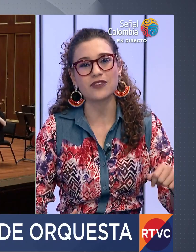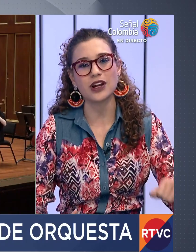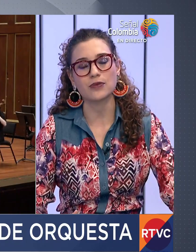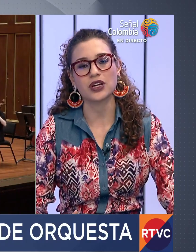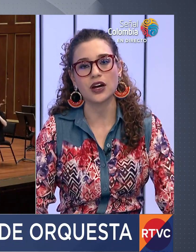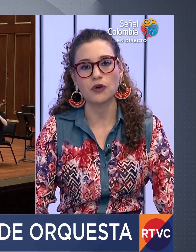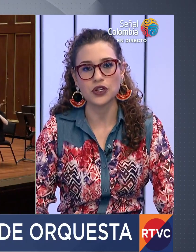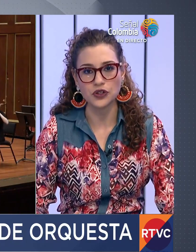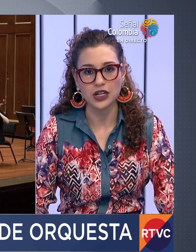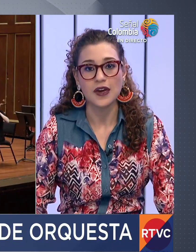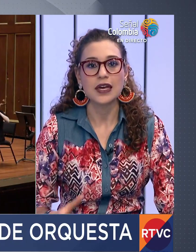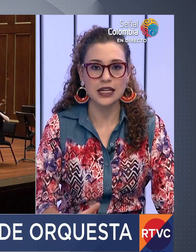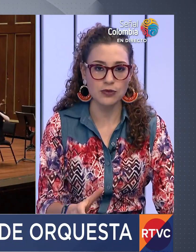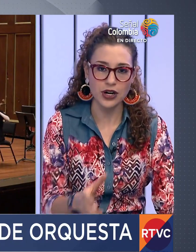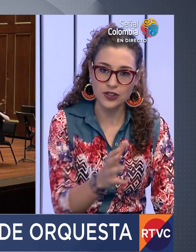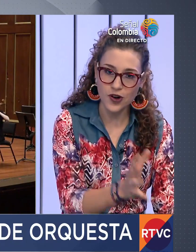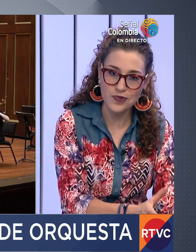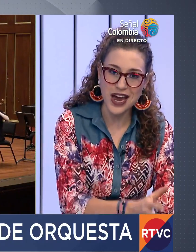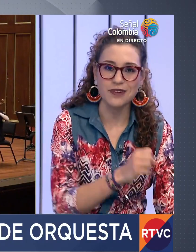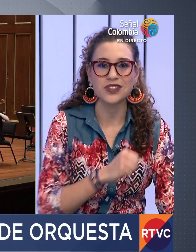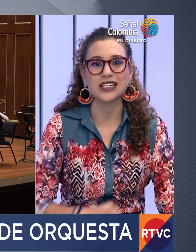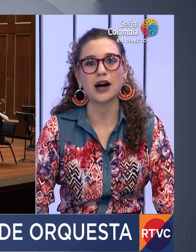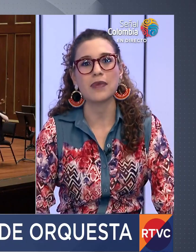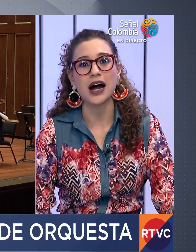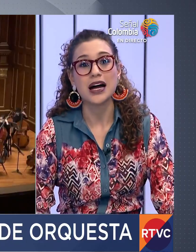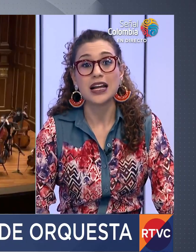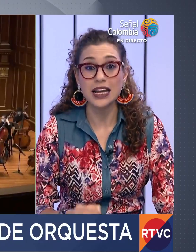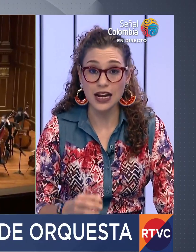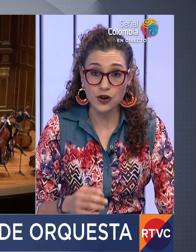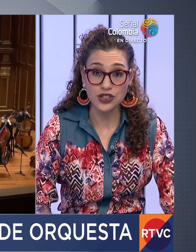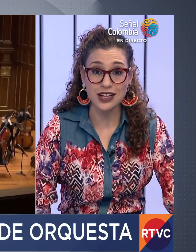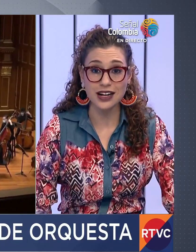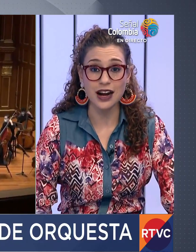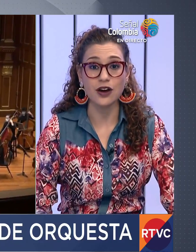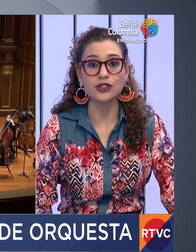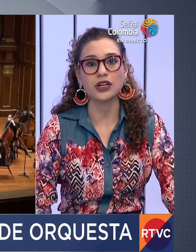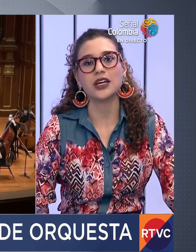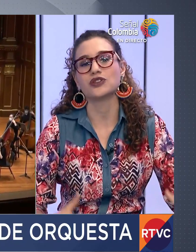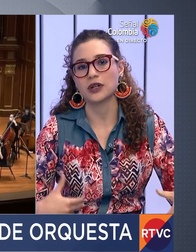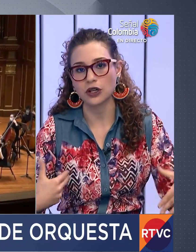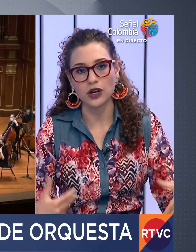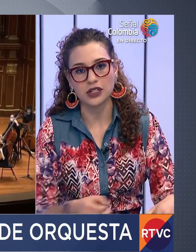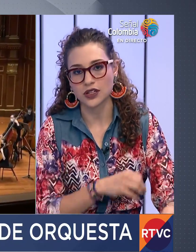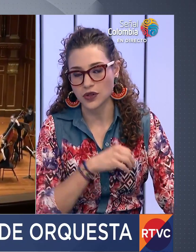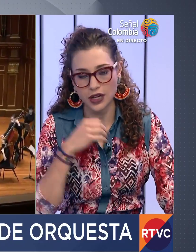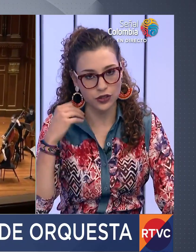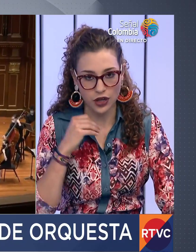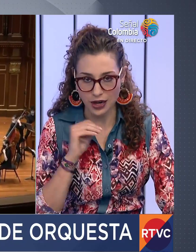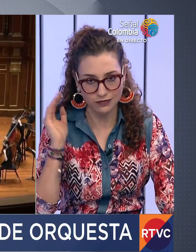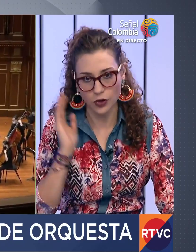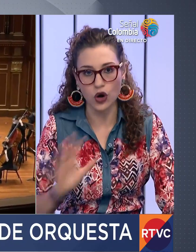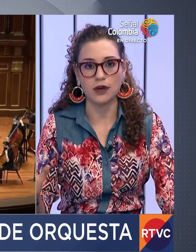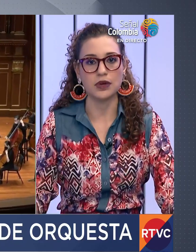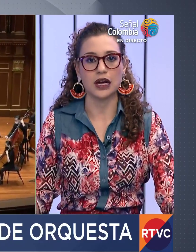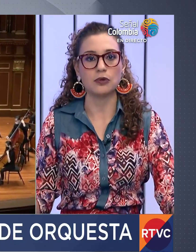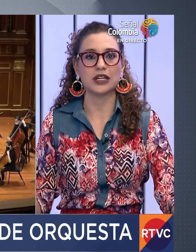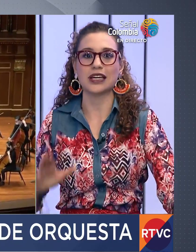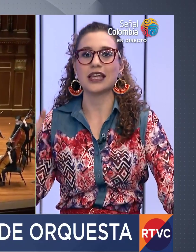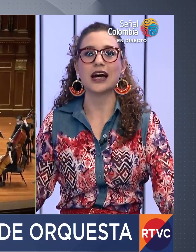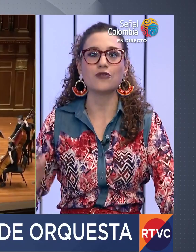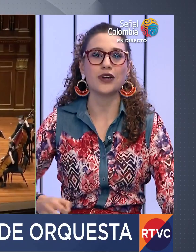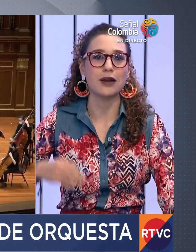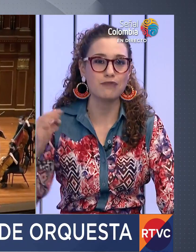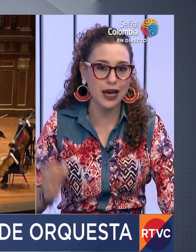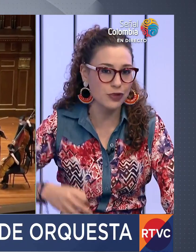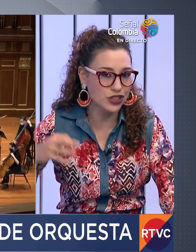la Orquesta Filarmónica de Nueva York, y esa mujer es colombiana, se llama Lina González Granados, y yo me atrevo a decir que es una directora olímpica porque